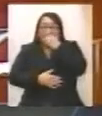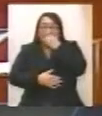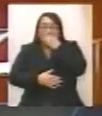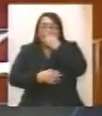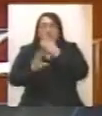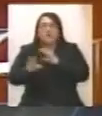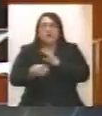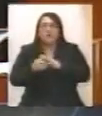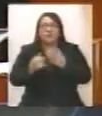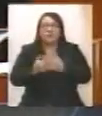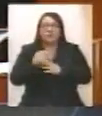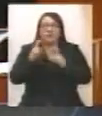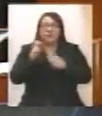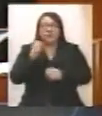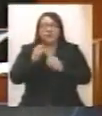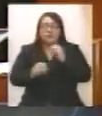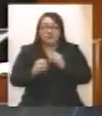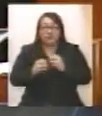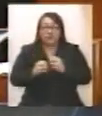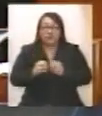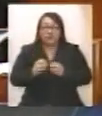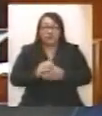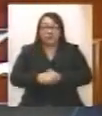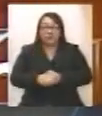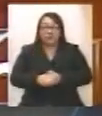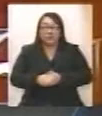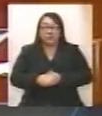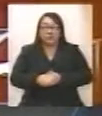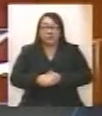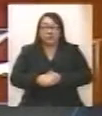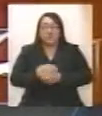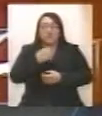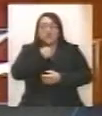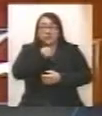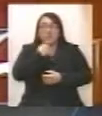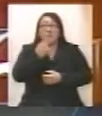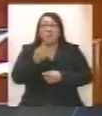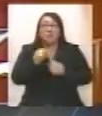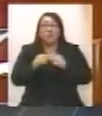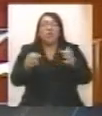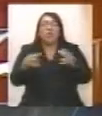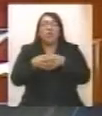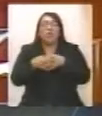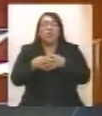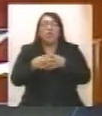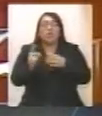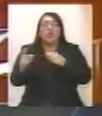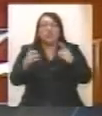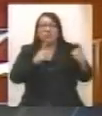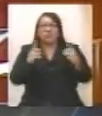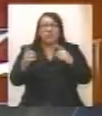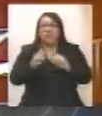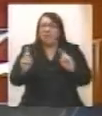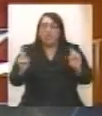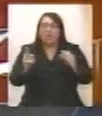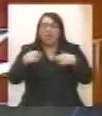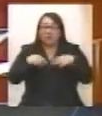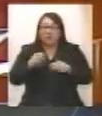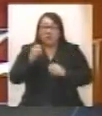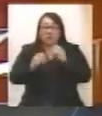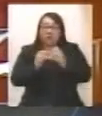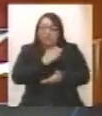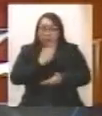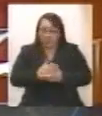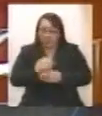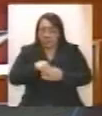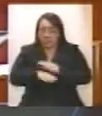nuevos mecanismos de solución de conflictos en la ejecución de obras, como la Junta de Disputas, que permitirá solucionar los